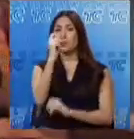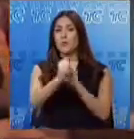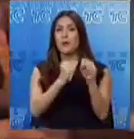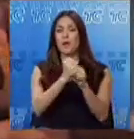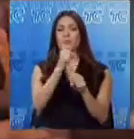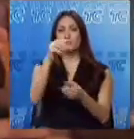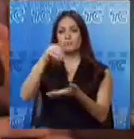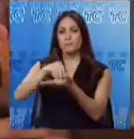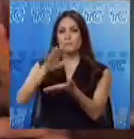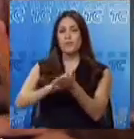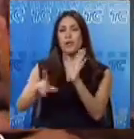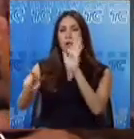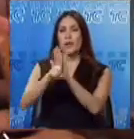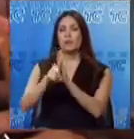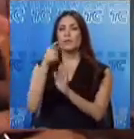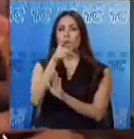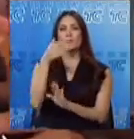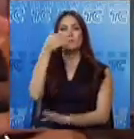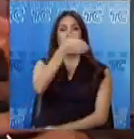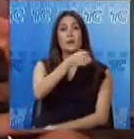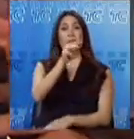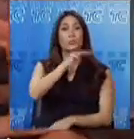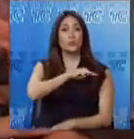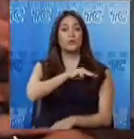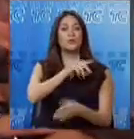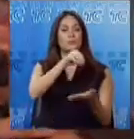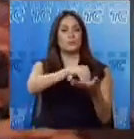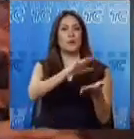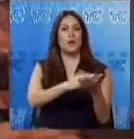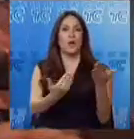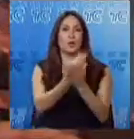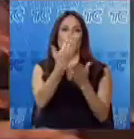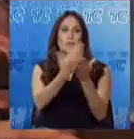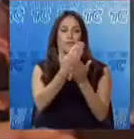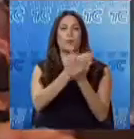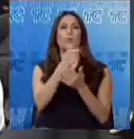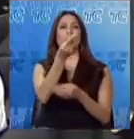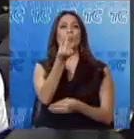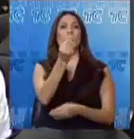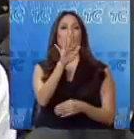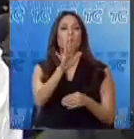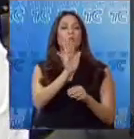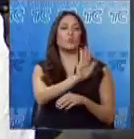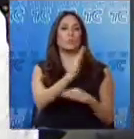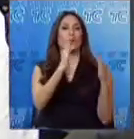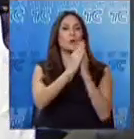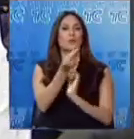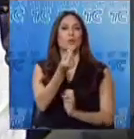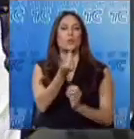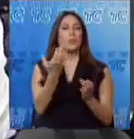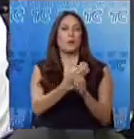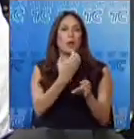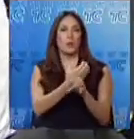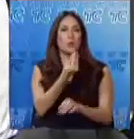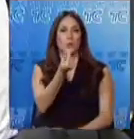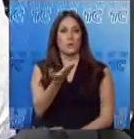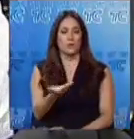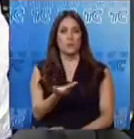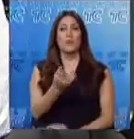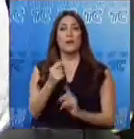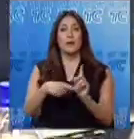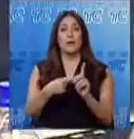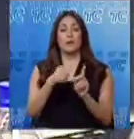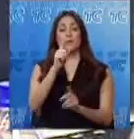partir de la vigencia de ley para que acudan a los municipios y que actualicen sus valores catastrales. Además, minutos más tarde compareció en la Comisión de